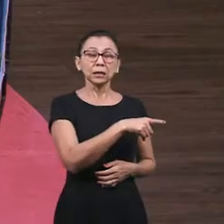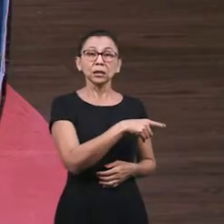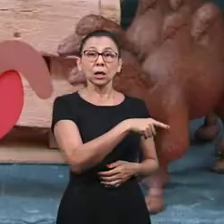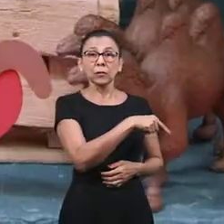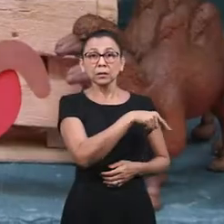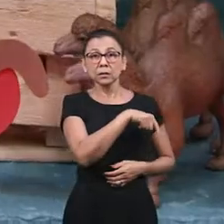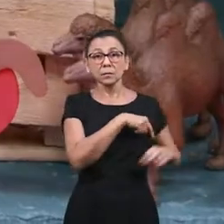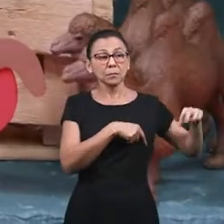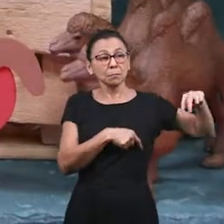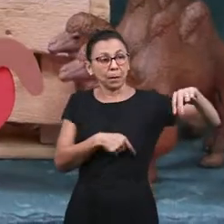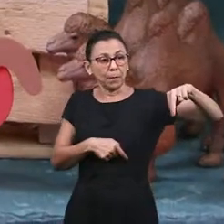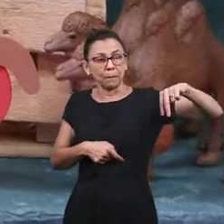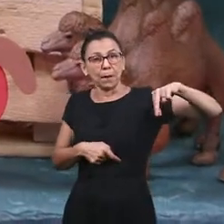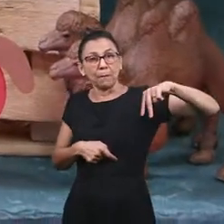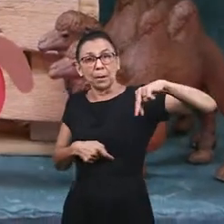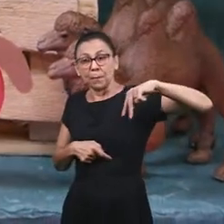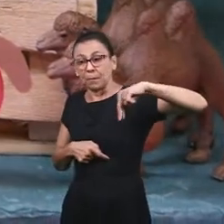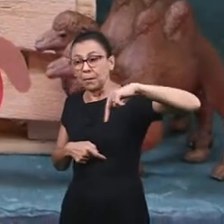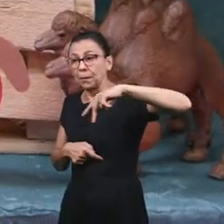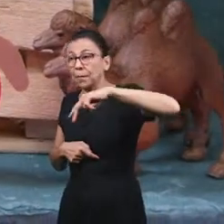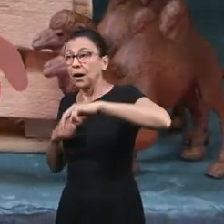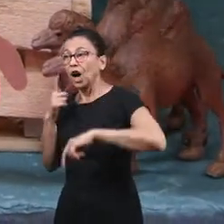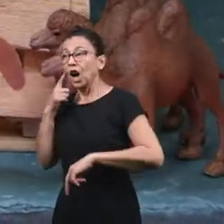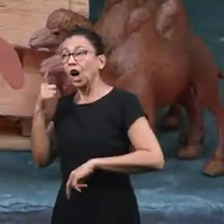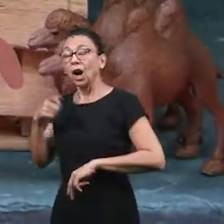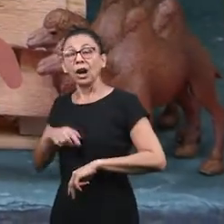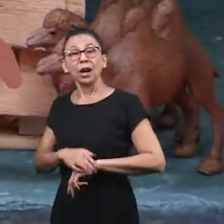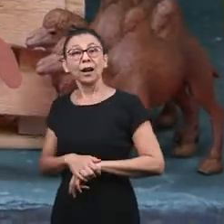ellos encontraron a Jesús.